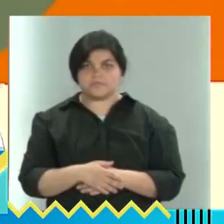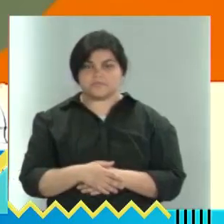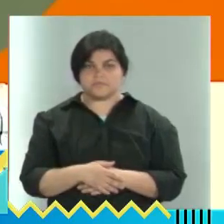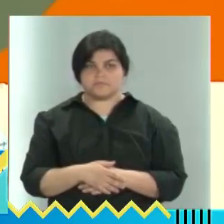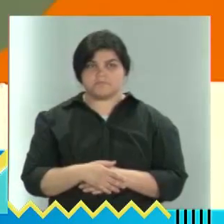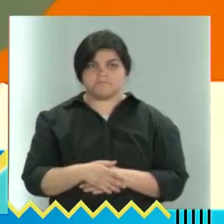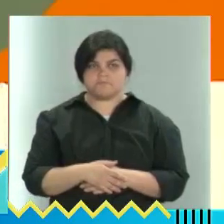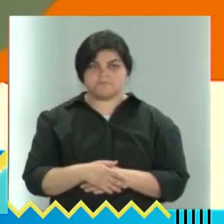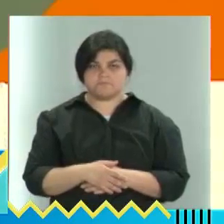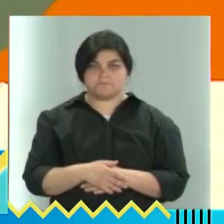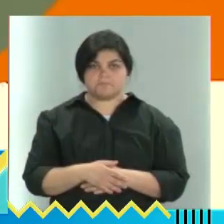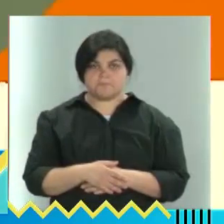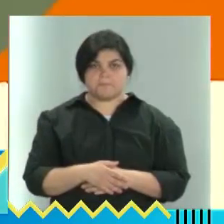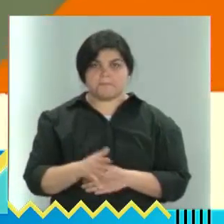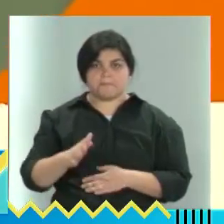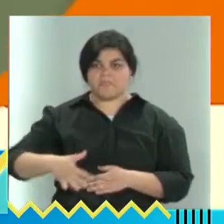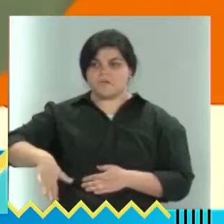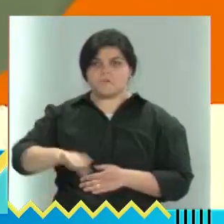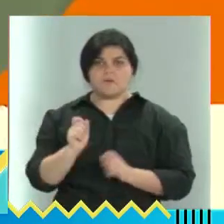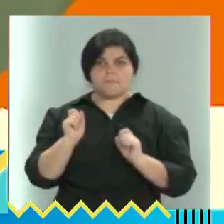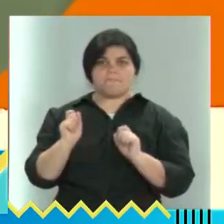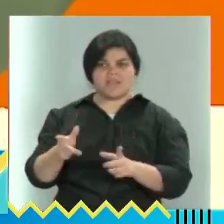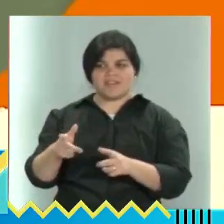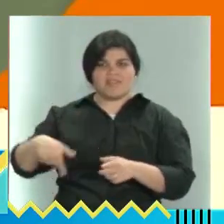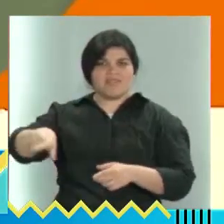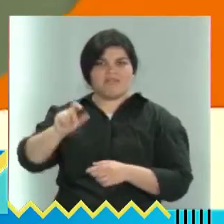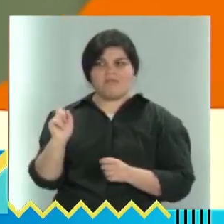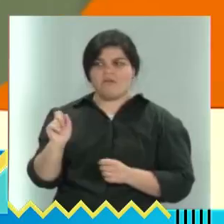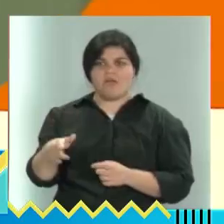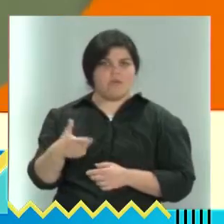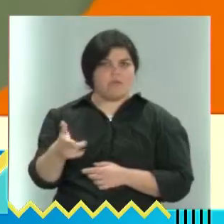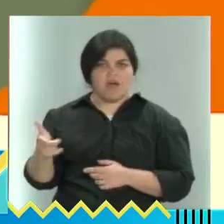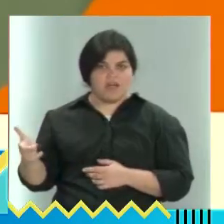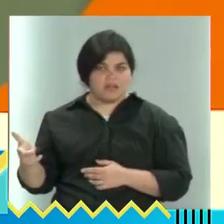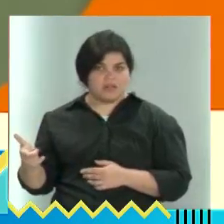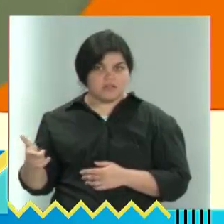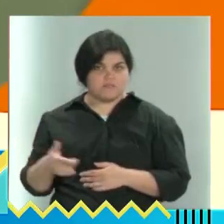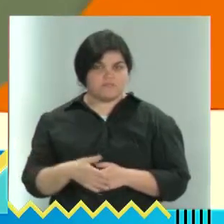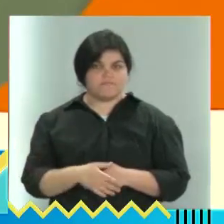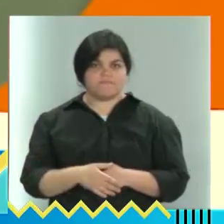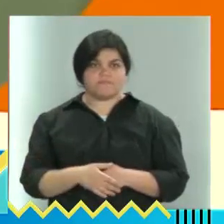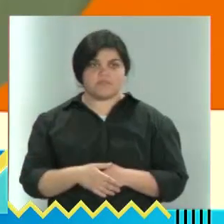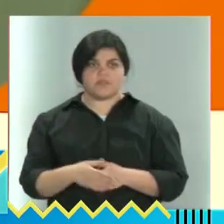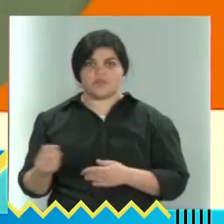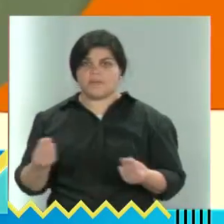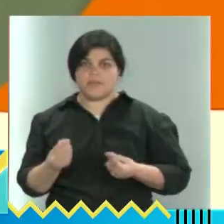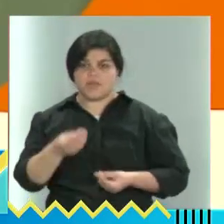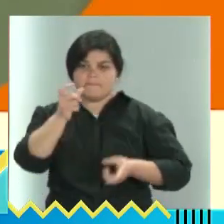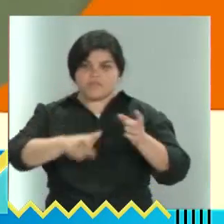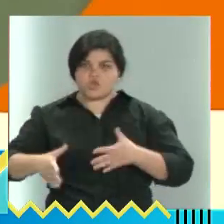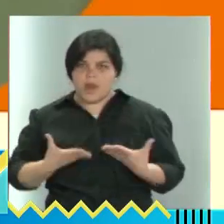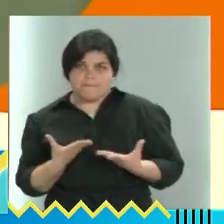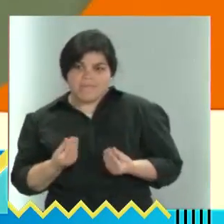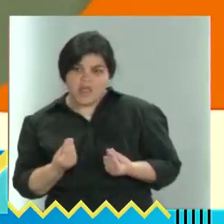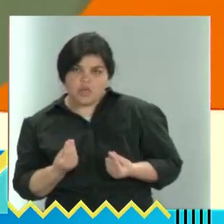por ahí no tiene su lugar y a la gente le da miedo y escapa